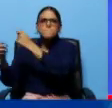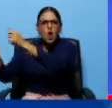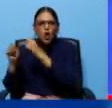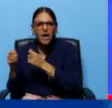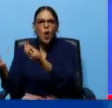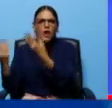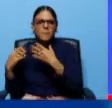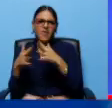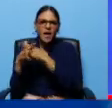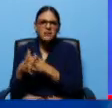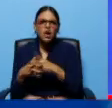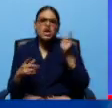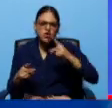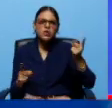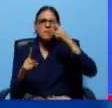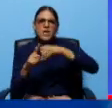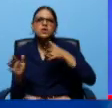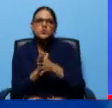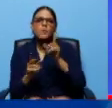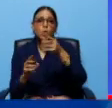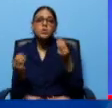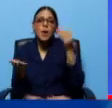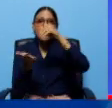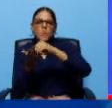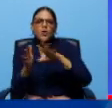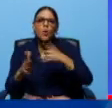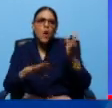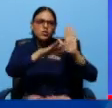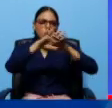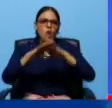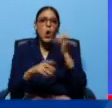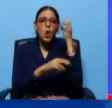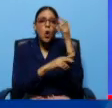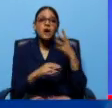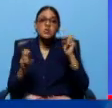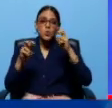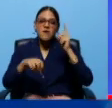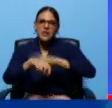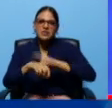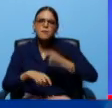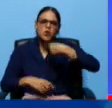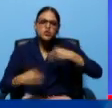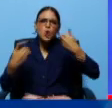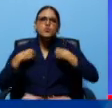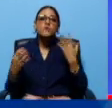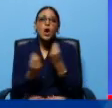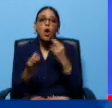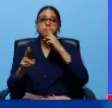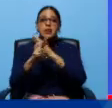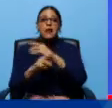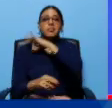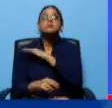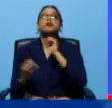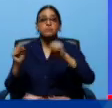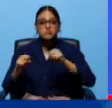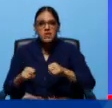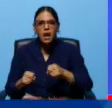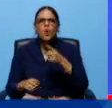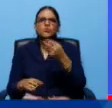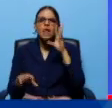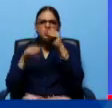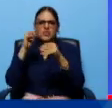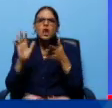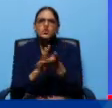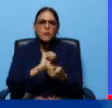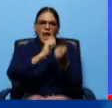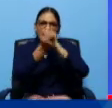Y yo agrego un elemento que usted colocó cuando convocó al Congreso de la Nueva Época: sufre con las redes sociales. Usted decía hace ratico, los